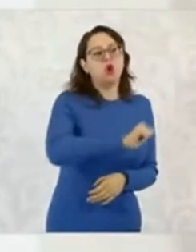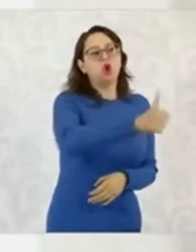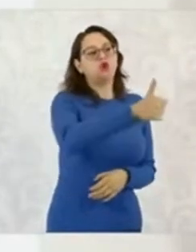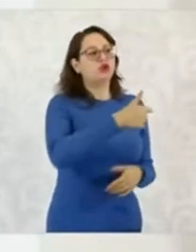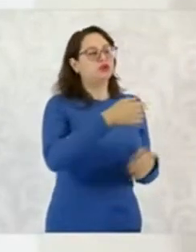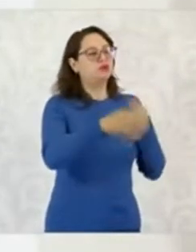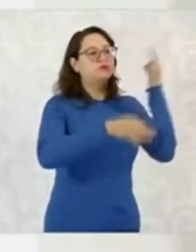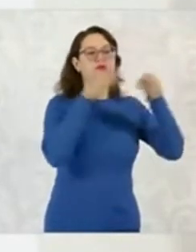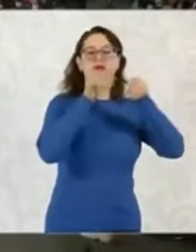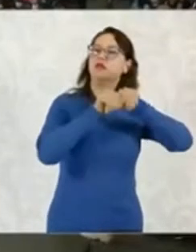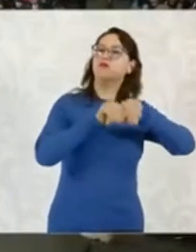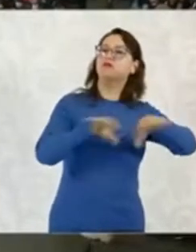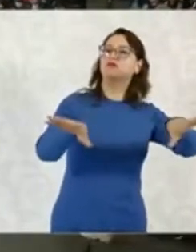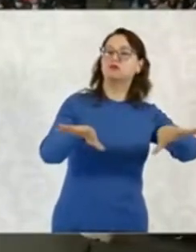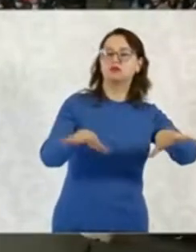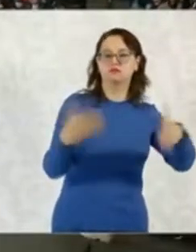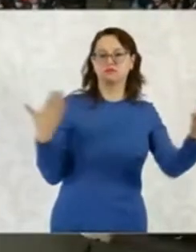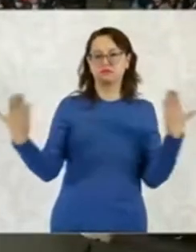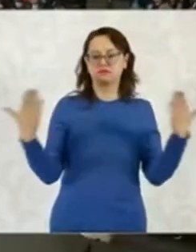distinta.